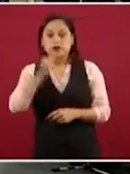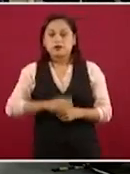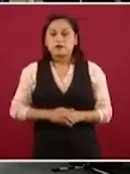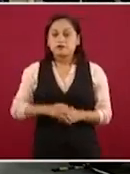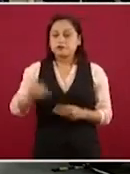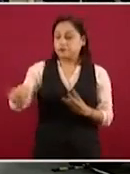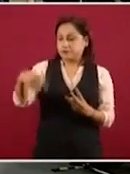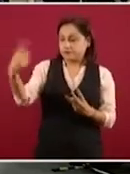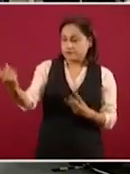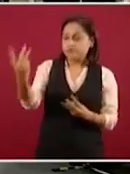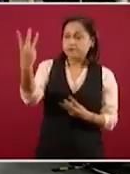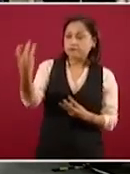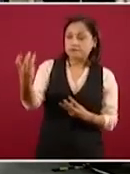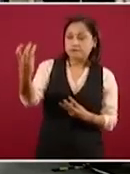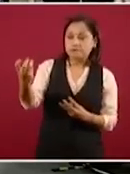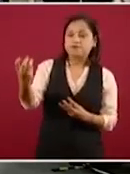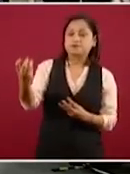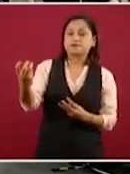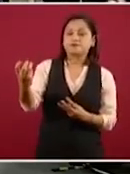Tercer lugar.